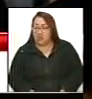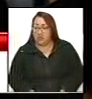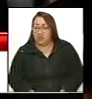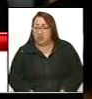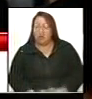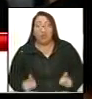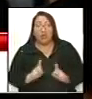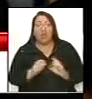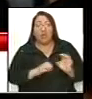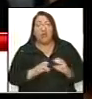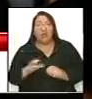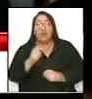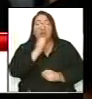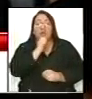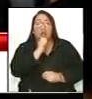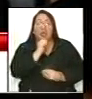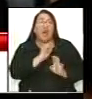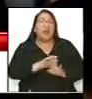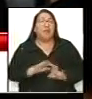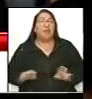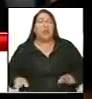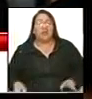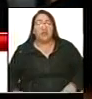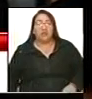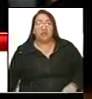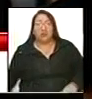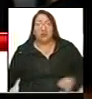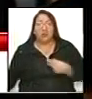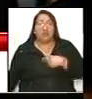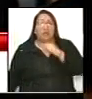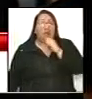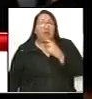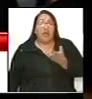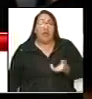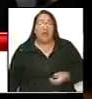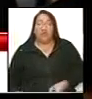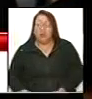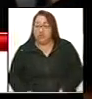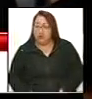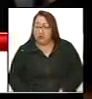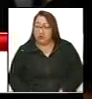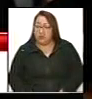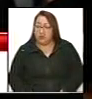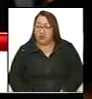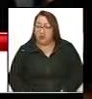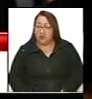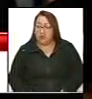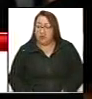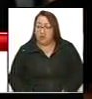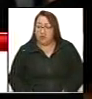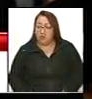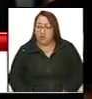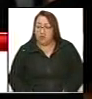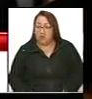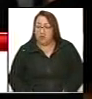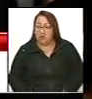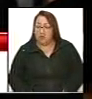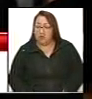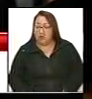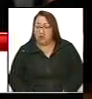privadas. Los privados somos privados. Entonces, ahí hay que tomar en cuenta una